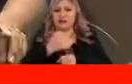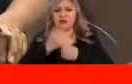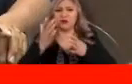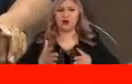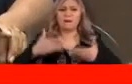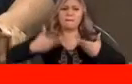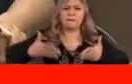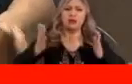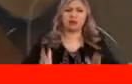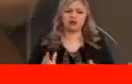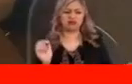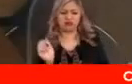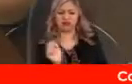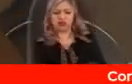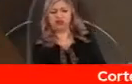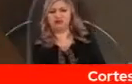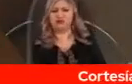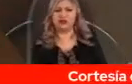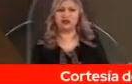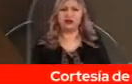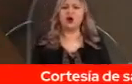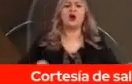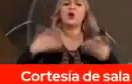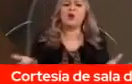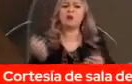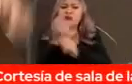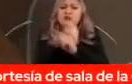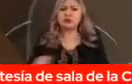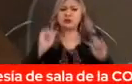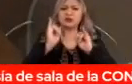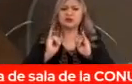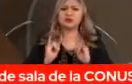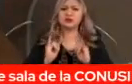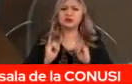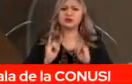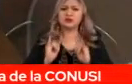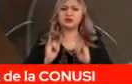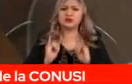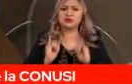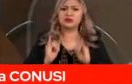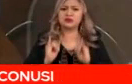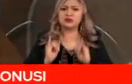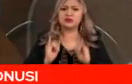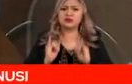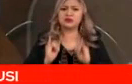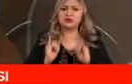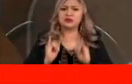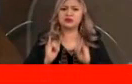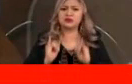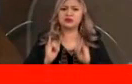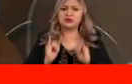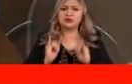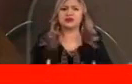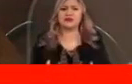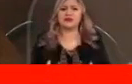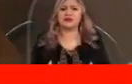y sus familiares. ¿Cómo vamos a salvar una institución si no salvamos primero a los seres humanos? ¿Cómo vamos a salvar una institución si no pensamos en